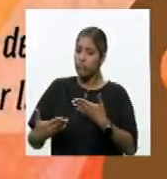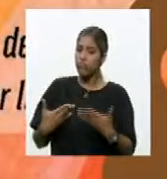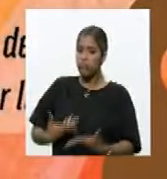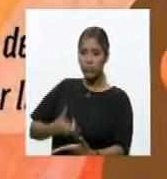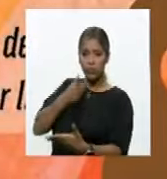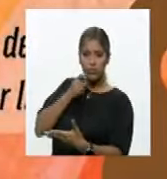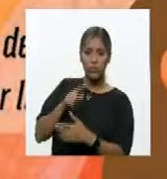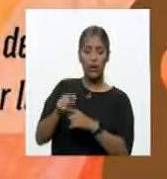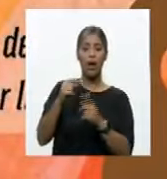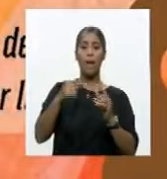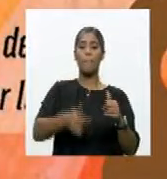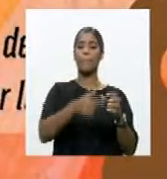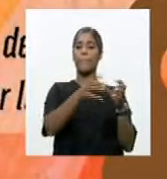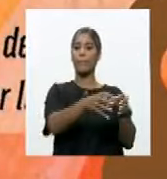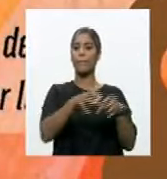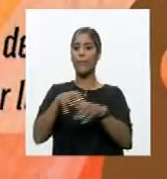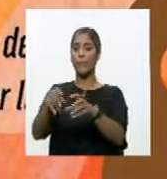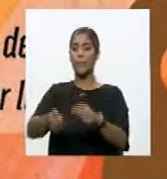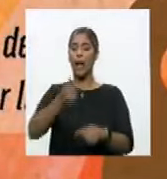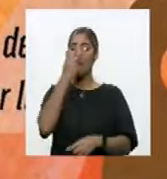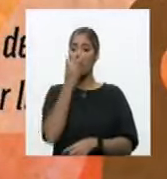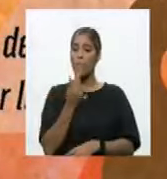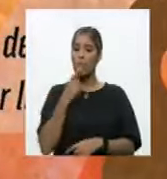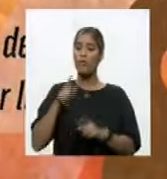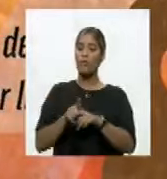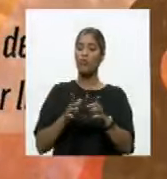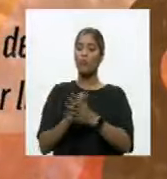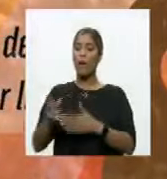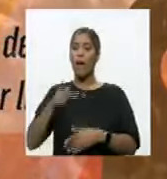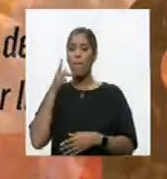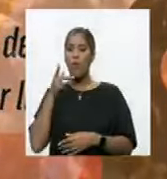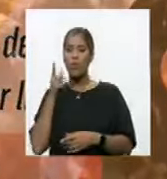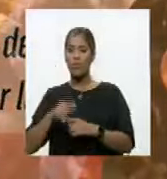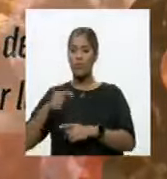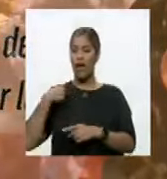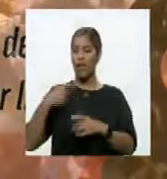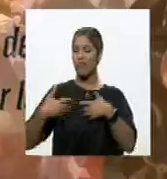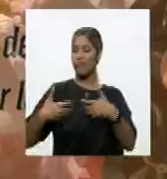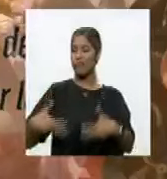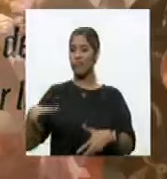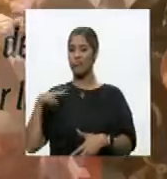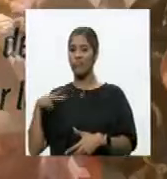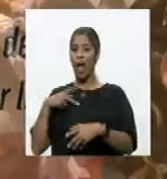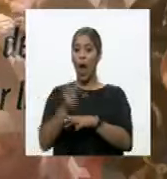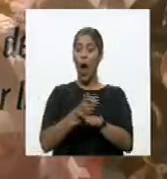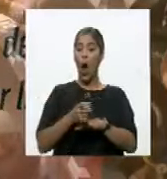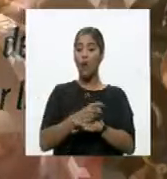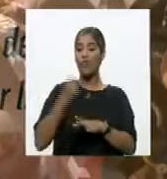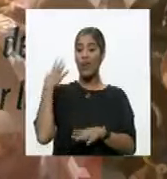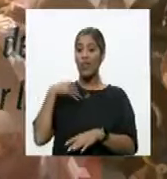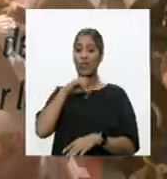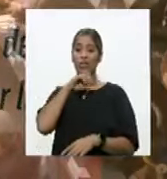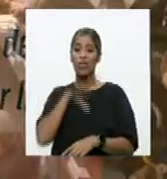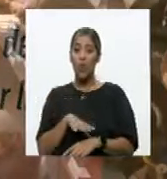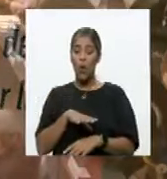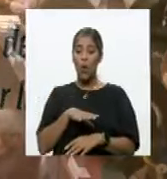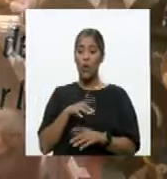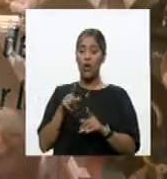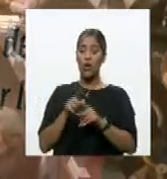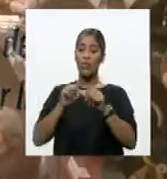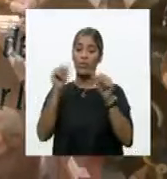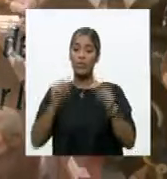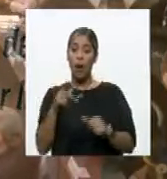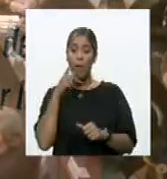padecían los sectores más vulnerables a causa de las políticas neoliberales aplicadas por los gobiernos de la época, amparadas en un